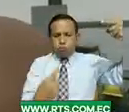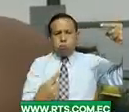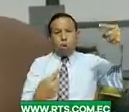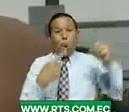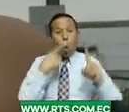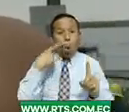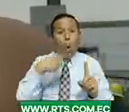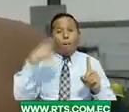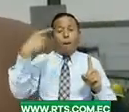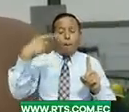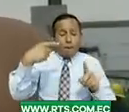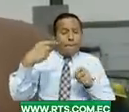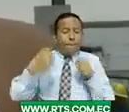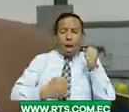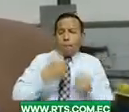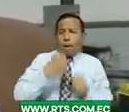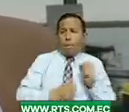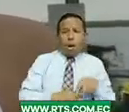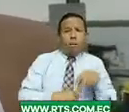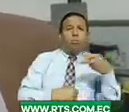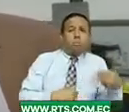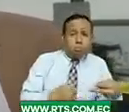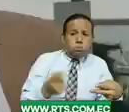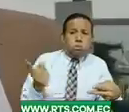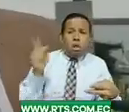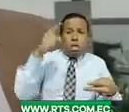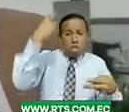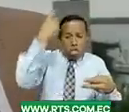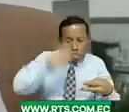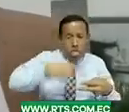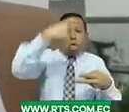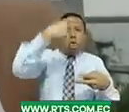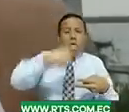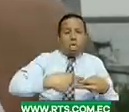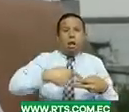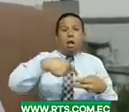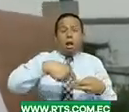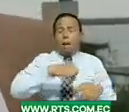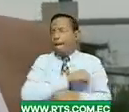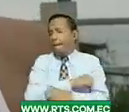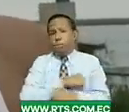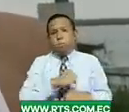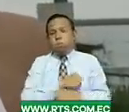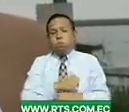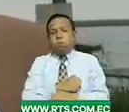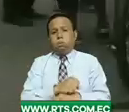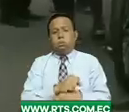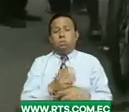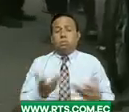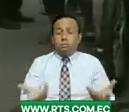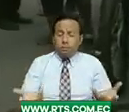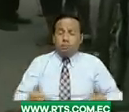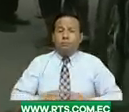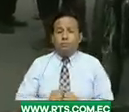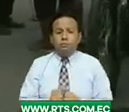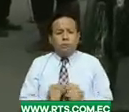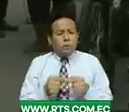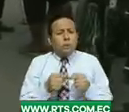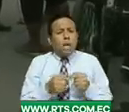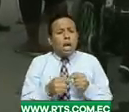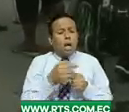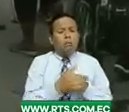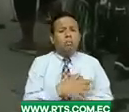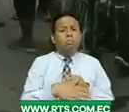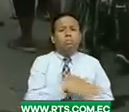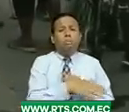haciéndolo explotar, como quien dice, como los monigotes. A pocos metros de la víctima estaba el vendedor de mariscos, Marcos Santillán. Él también estuvo